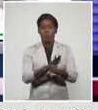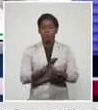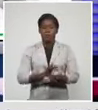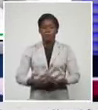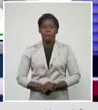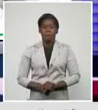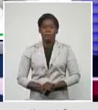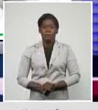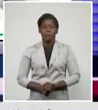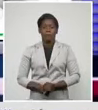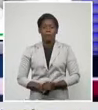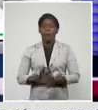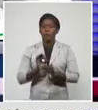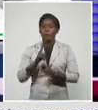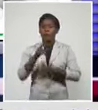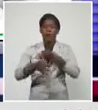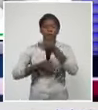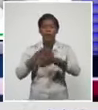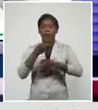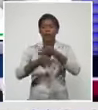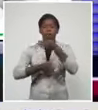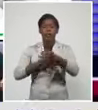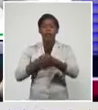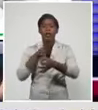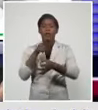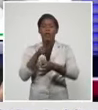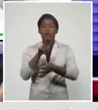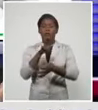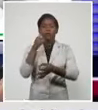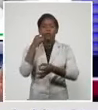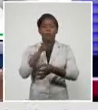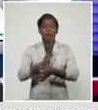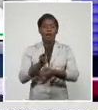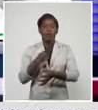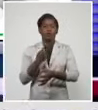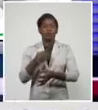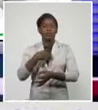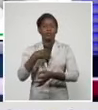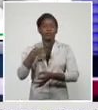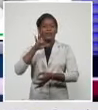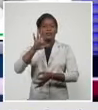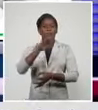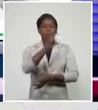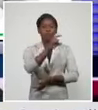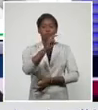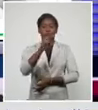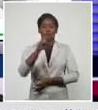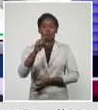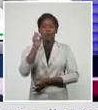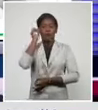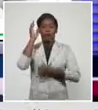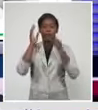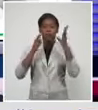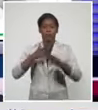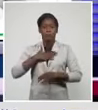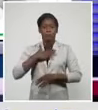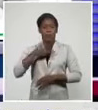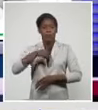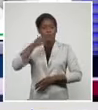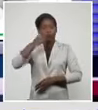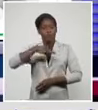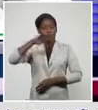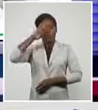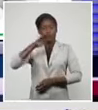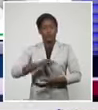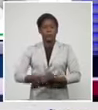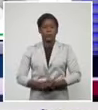lo ejemplifican nuestros candidatos vacunales. Ya tenemos 5. Exactamente. Y bueno, es noticia. Iniciamos